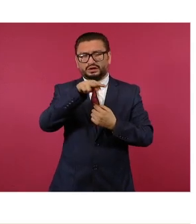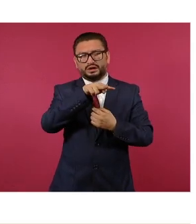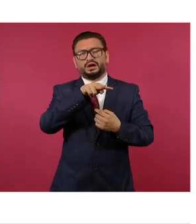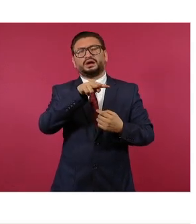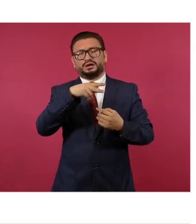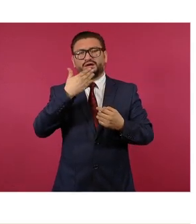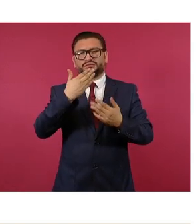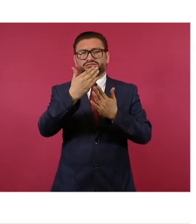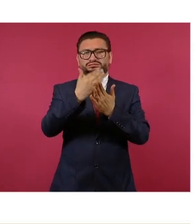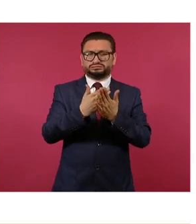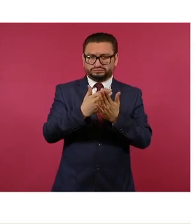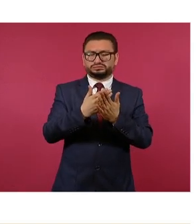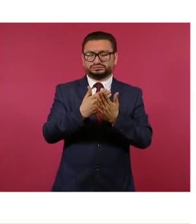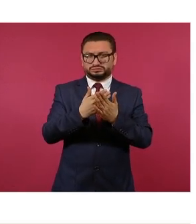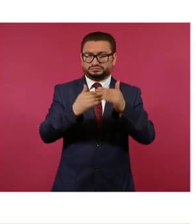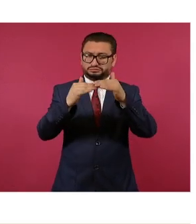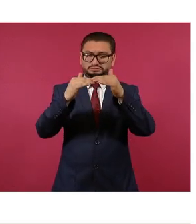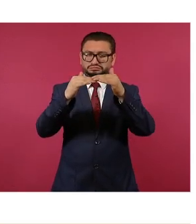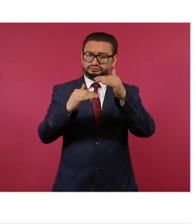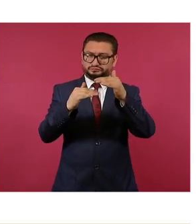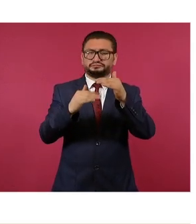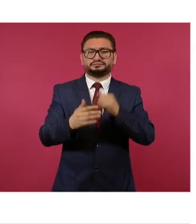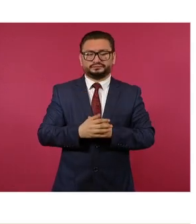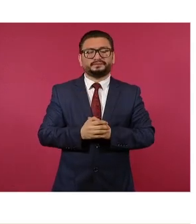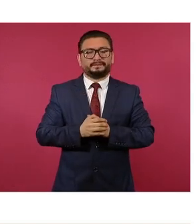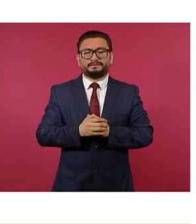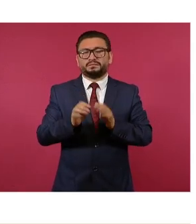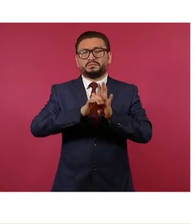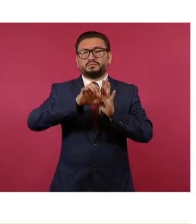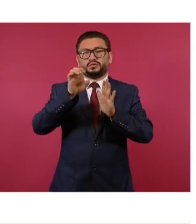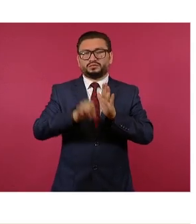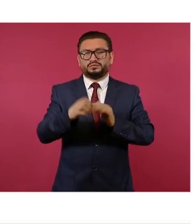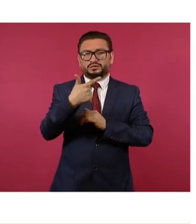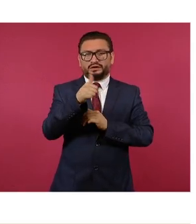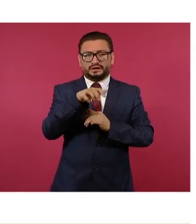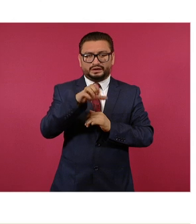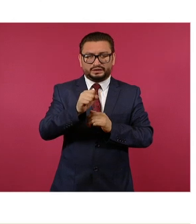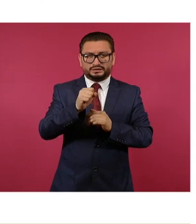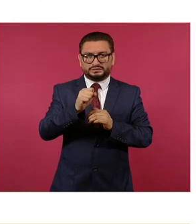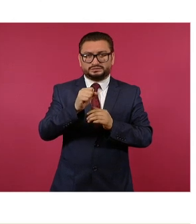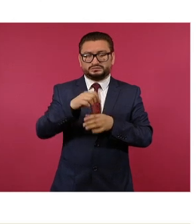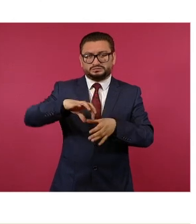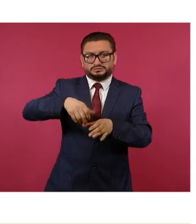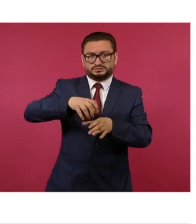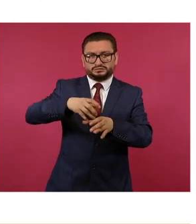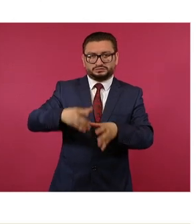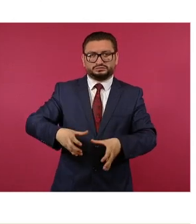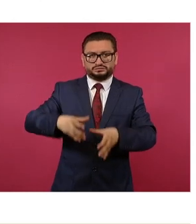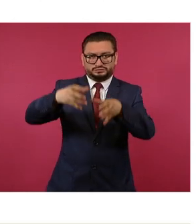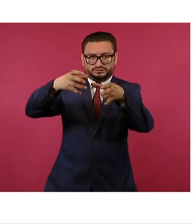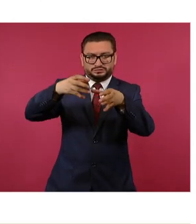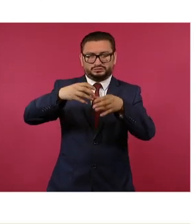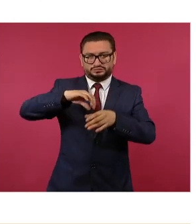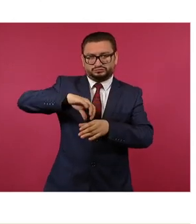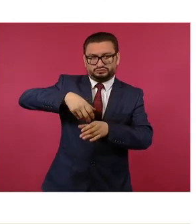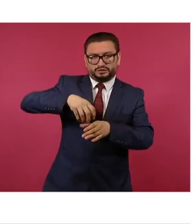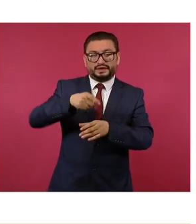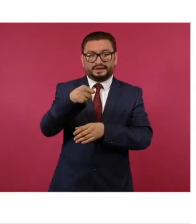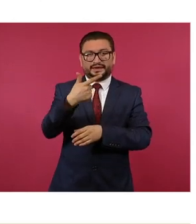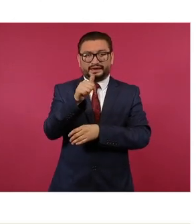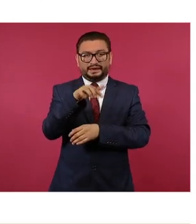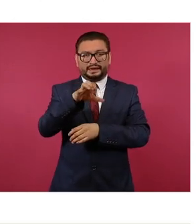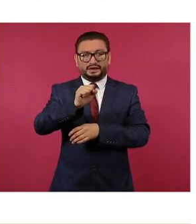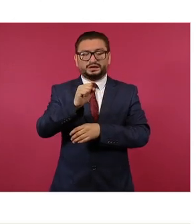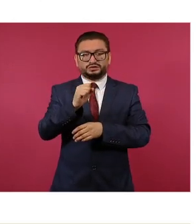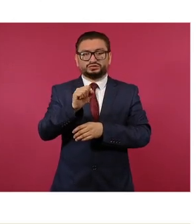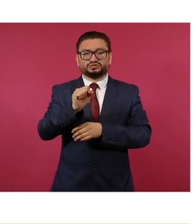mismo esquema con precios por debajo de su máximo. Por ejemplo, en el gas por kilo, el que se expende en cilindros, nos encontramos